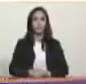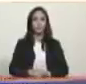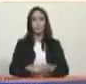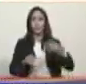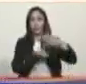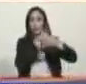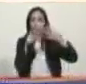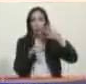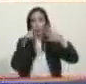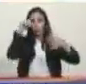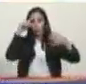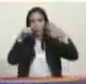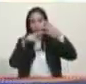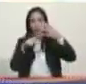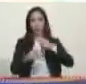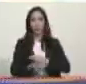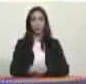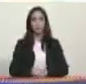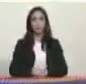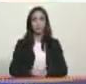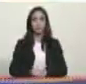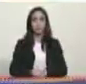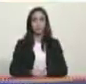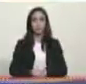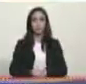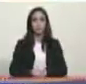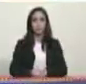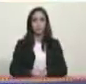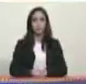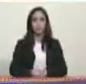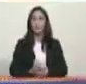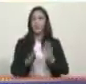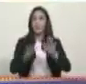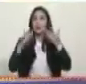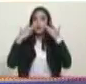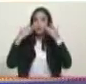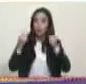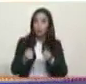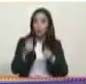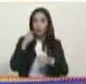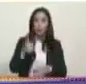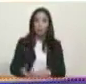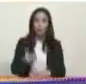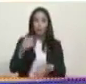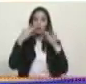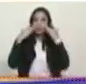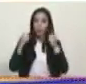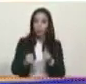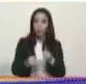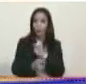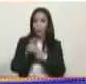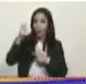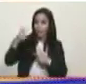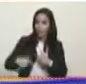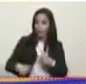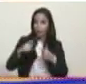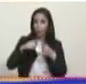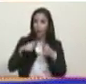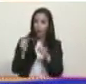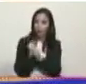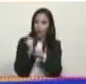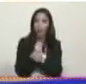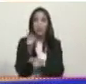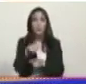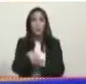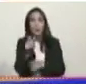Cuarto vértice, el vértice de la seguridad ciudadana para el transportista y para los